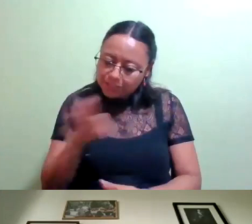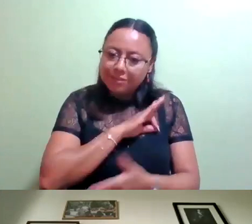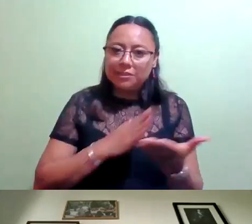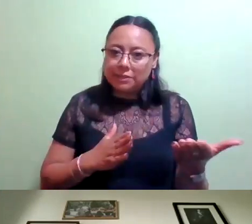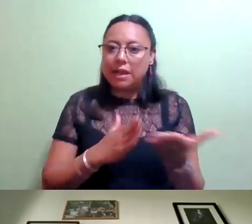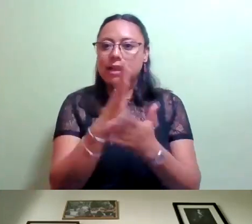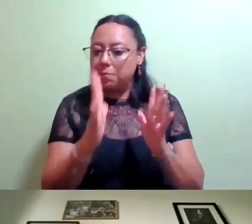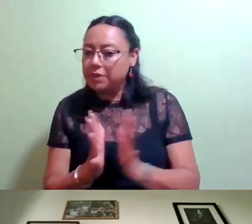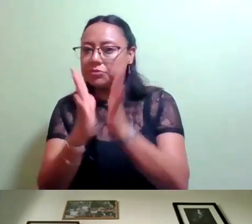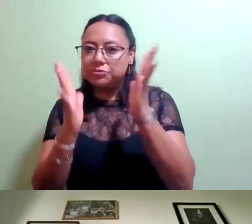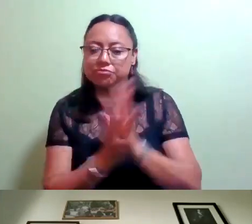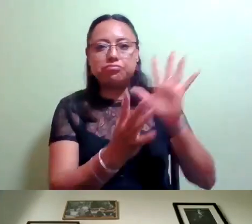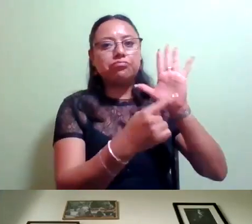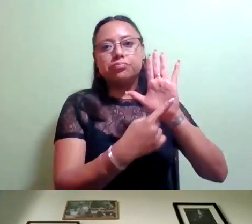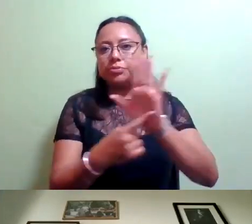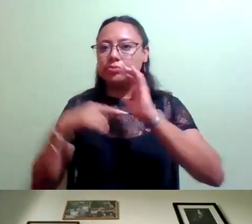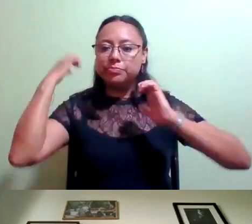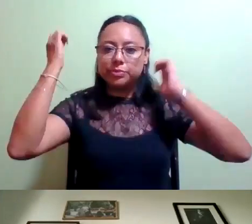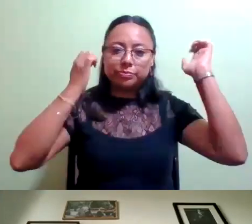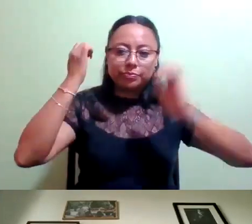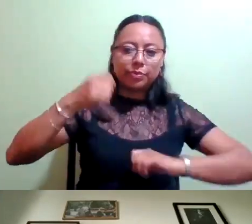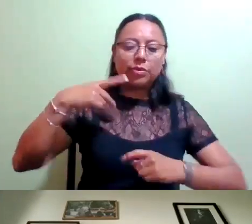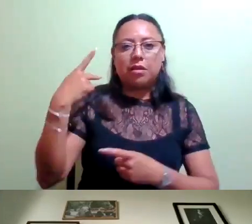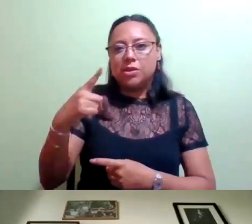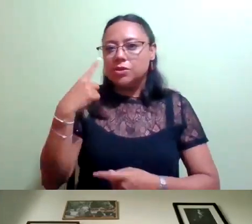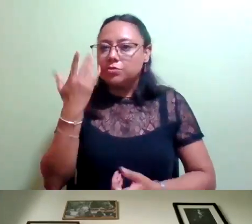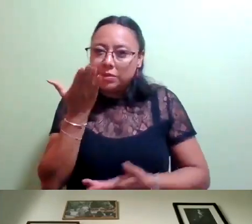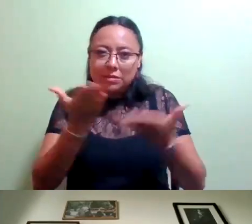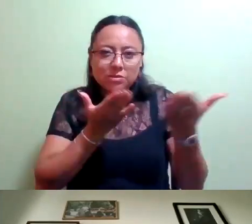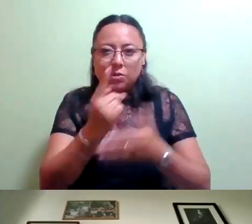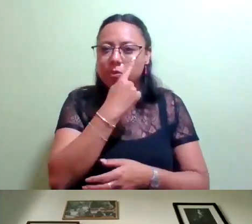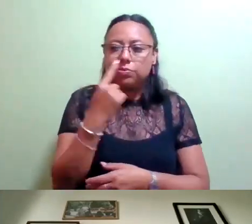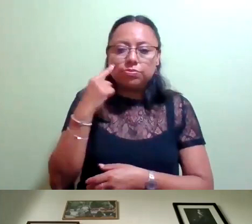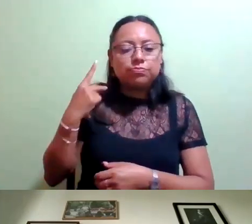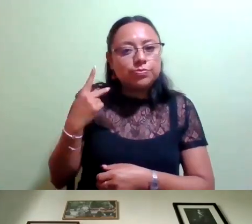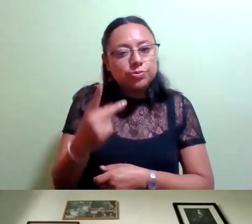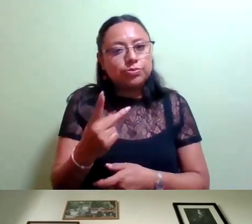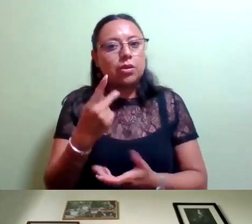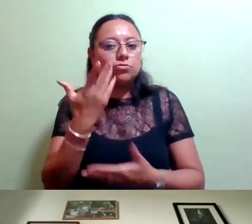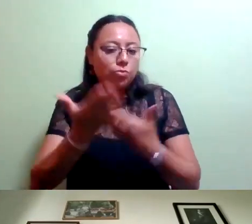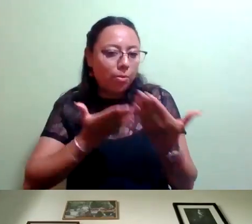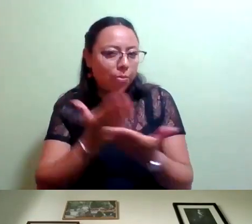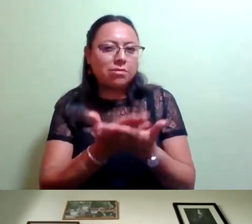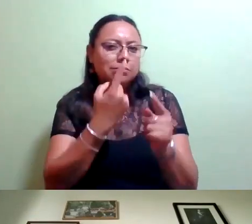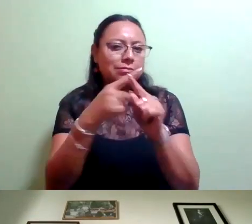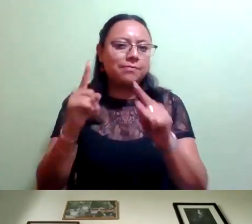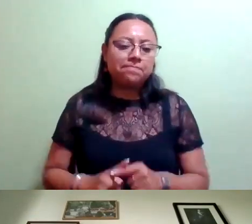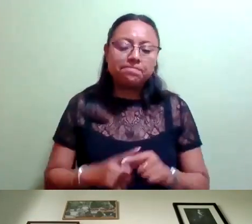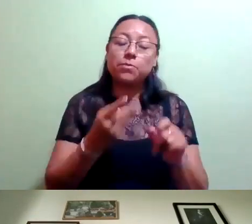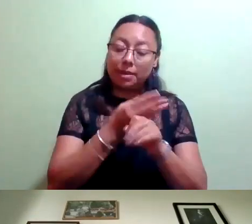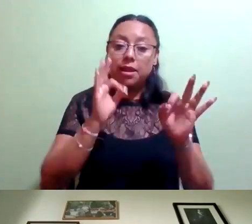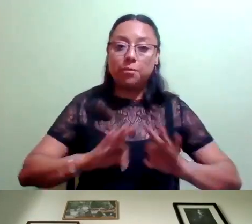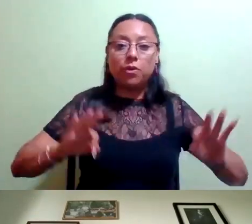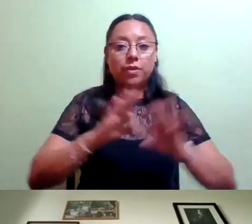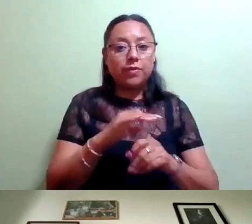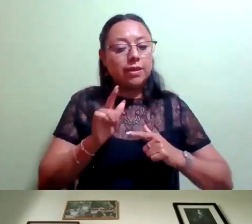sus demandas, sus puntos de vista, sus observaciones, sus propuestas, pues es muy importante que le demos seguimiento